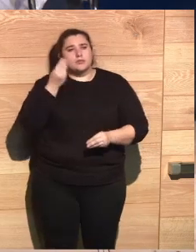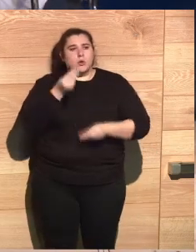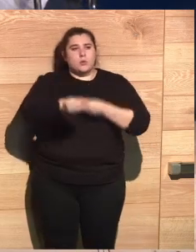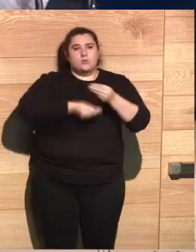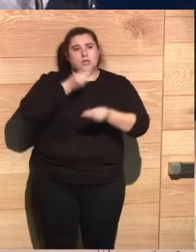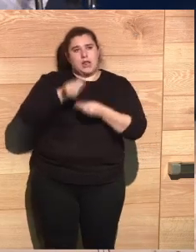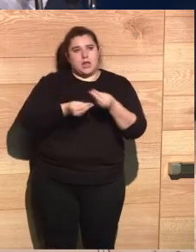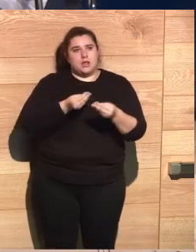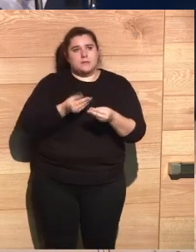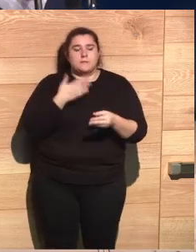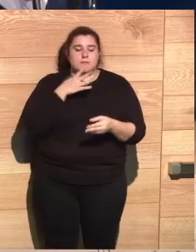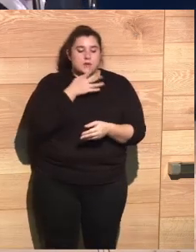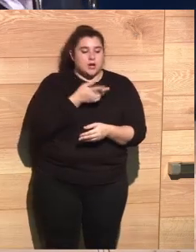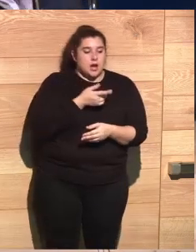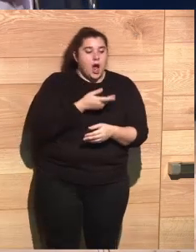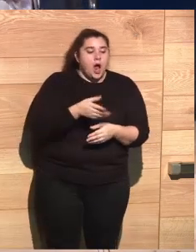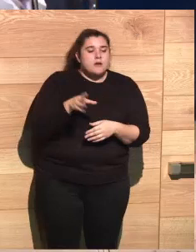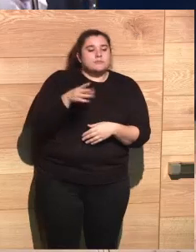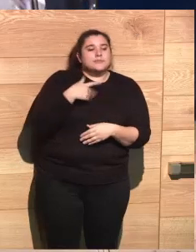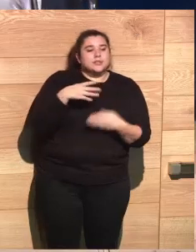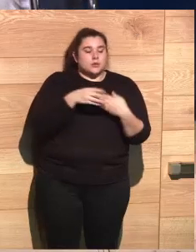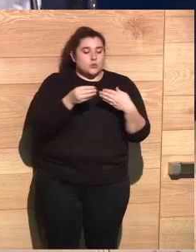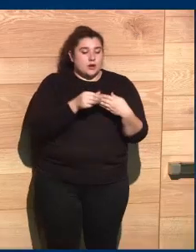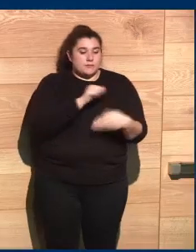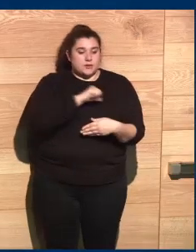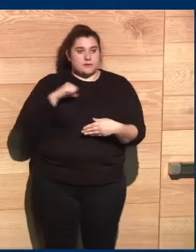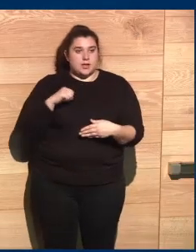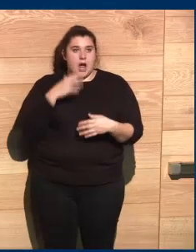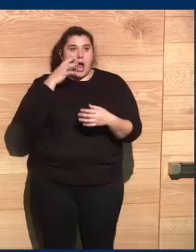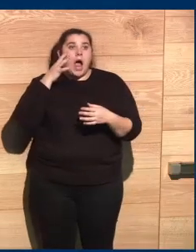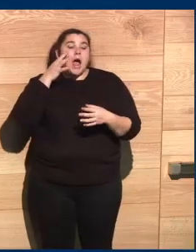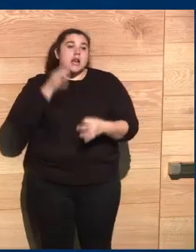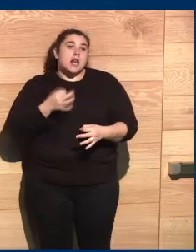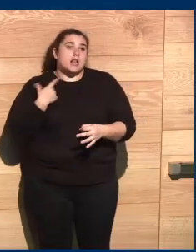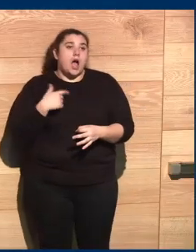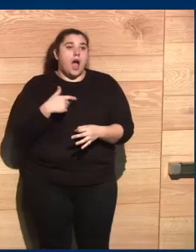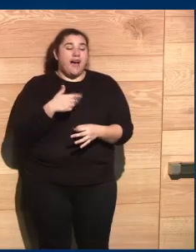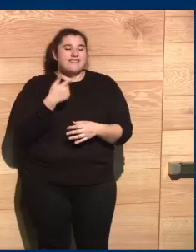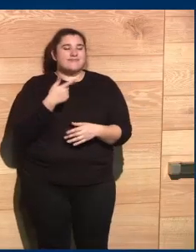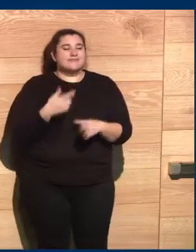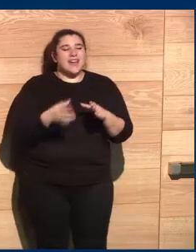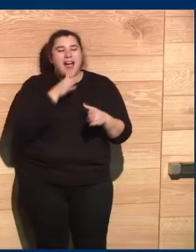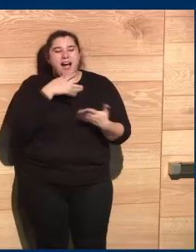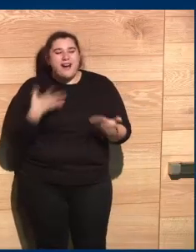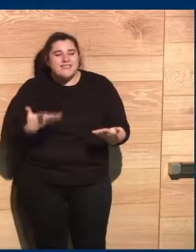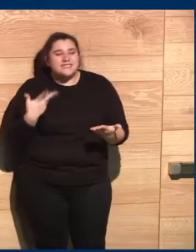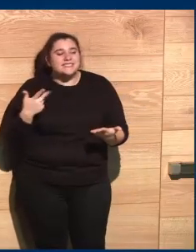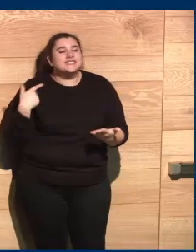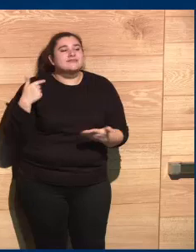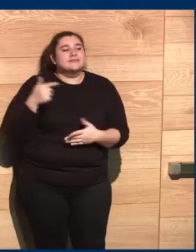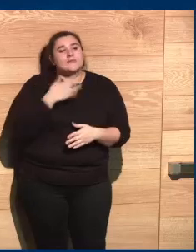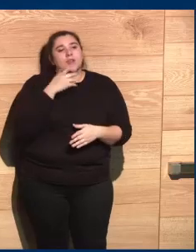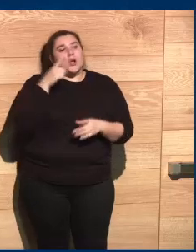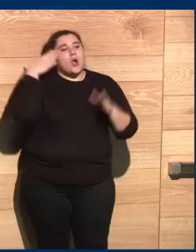mismo, para un consumidor privado, la realidad virtual solo tiene un uso, que es el juego. Y muy poca gente